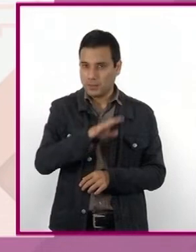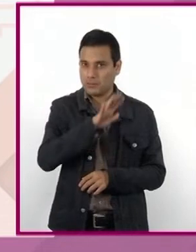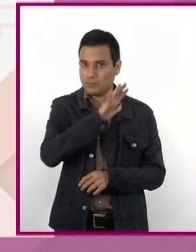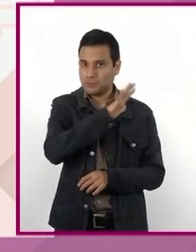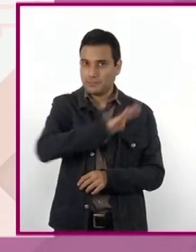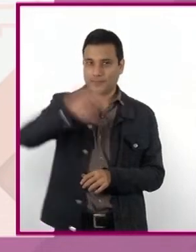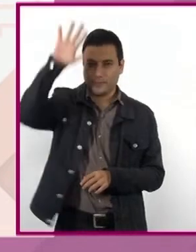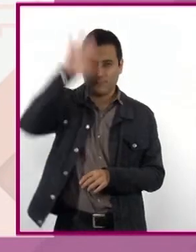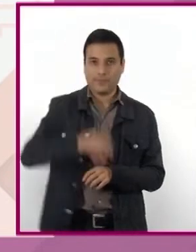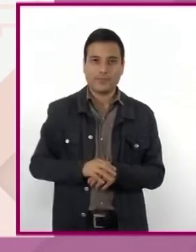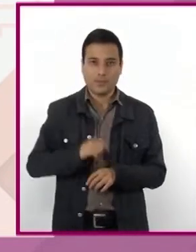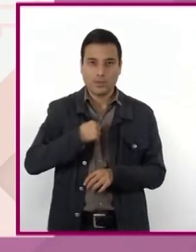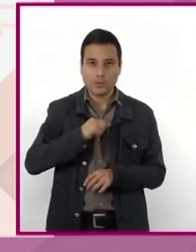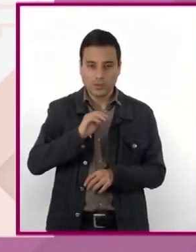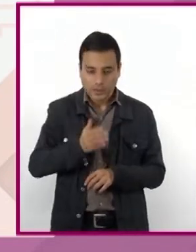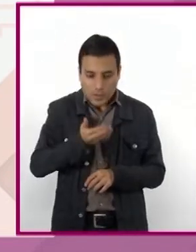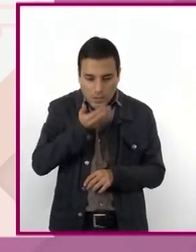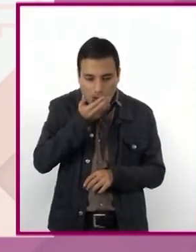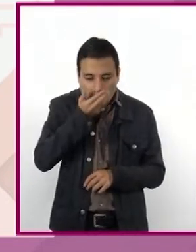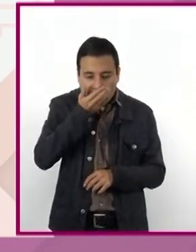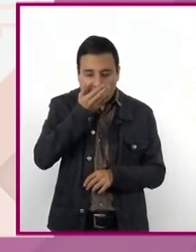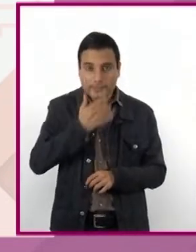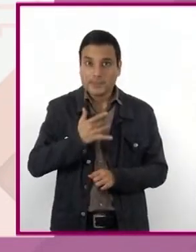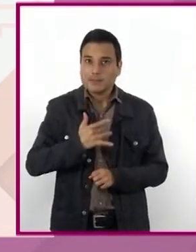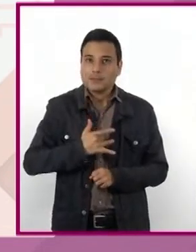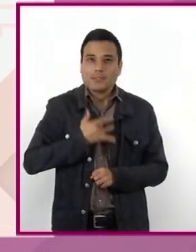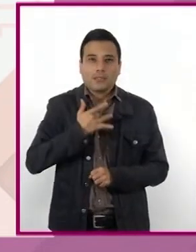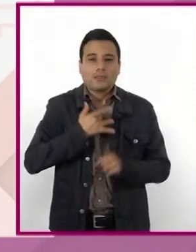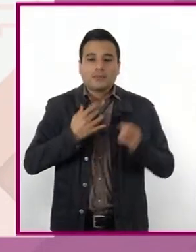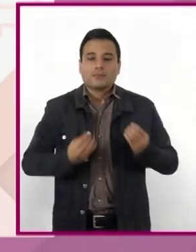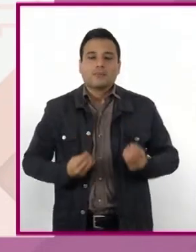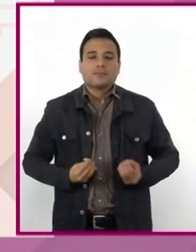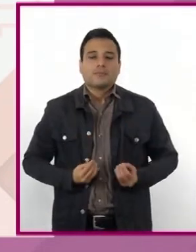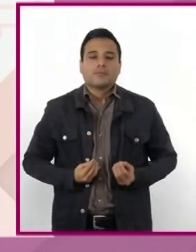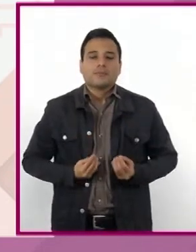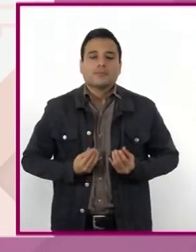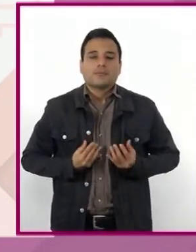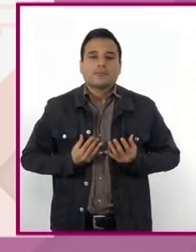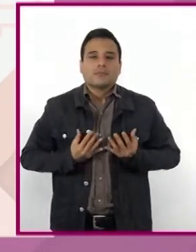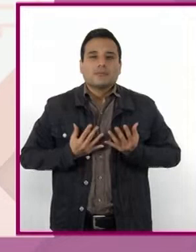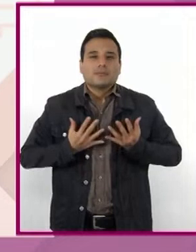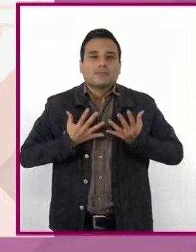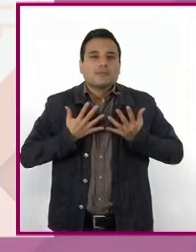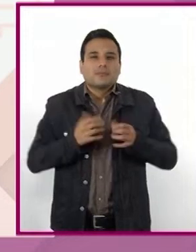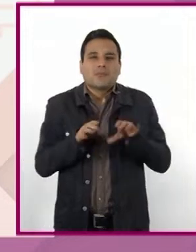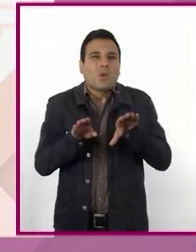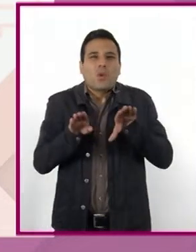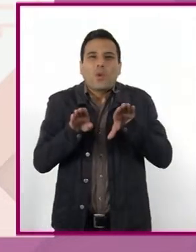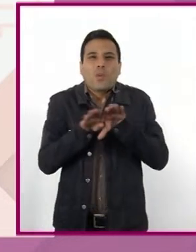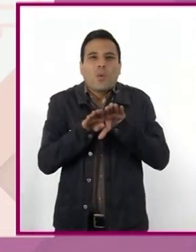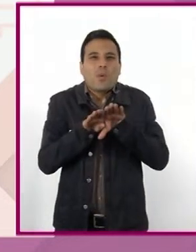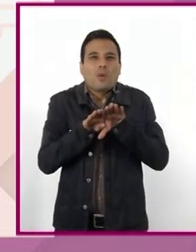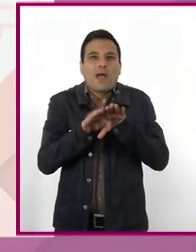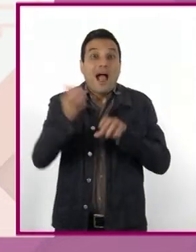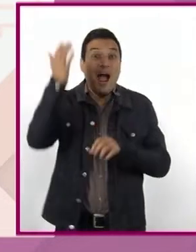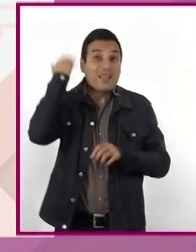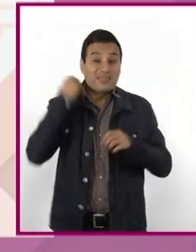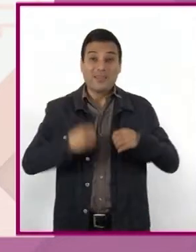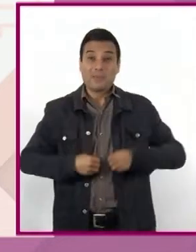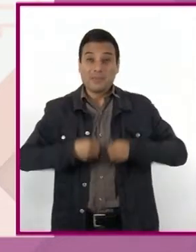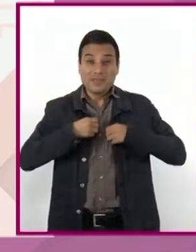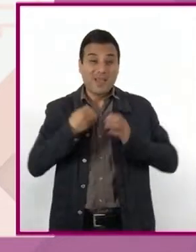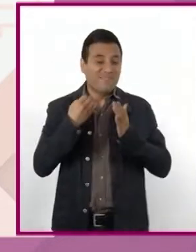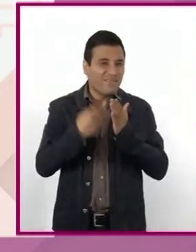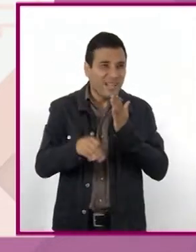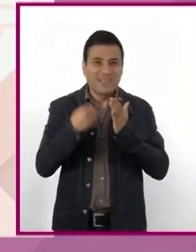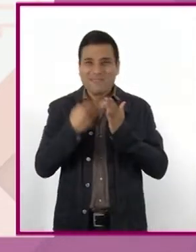La tomé y al fin me sentí completo, como si toda mi vida me hubiera faltado algo, pero no sabía